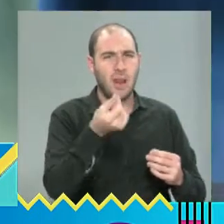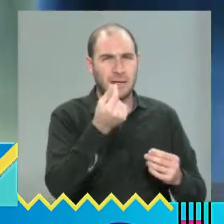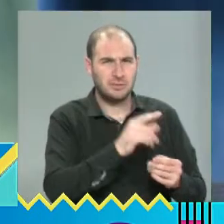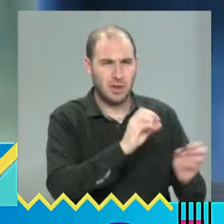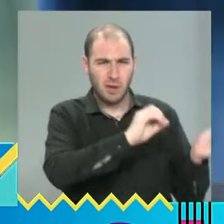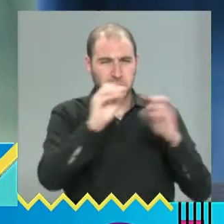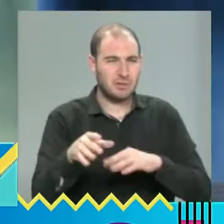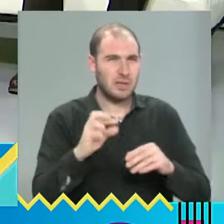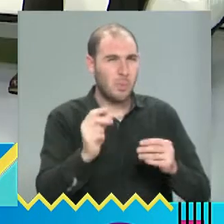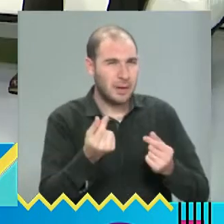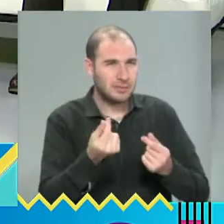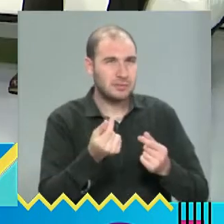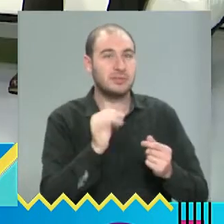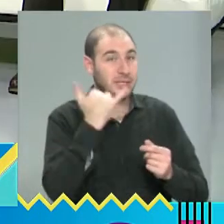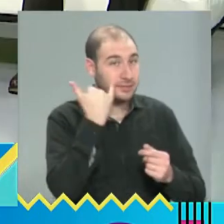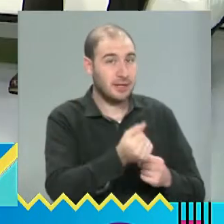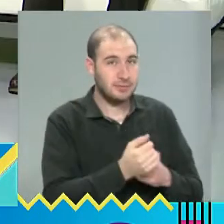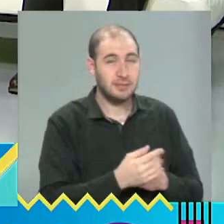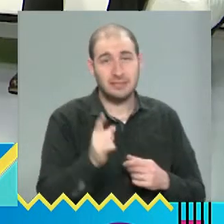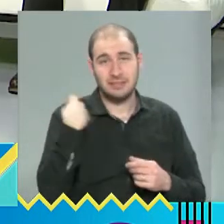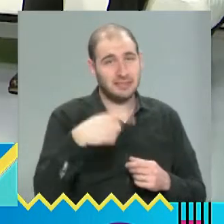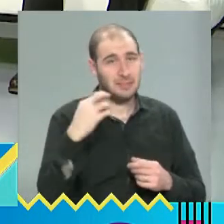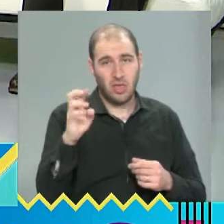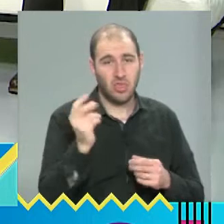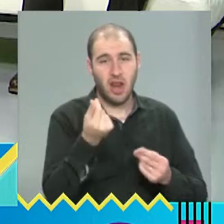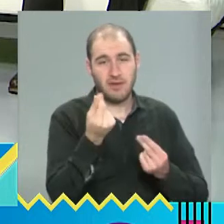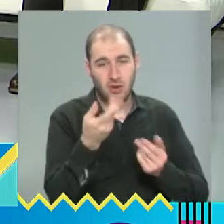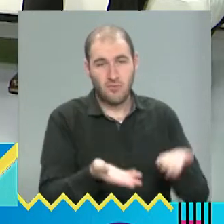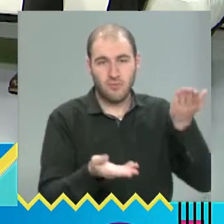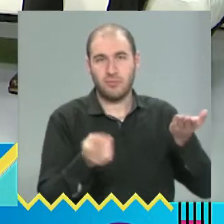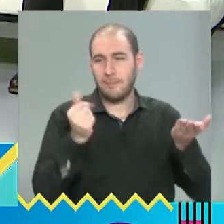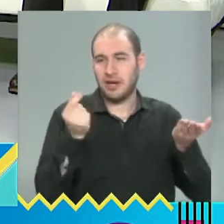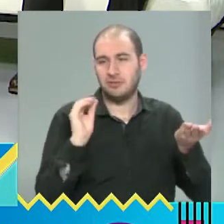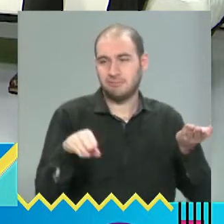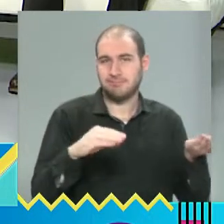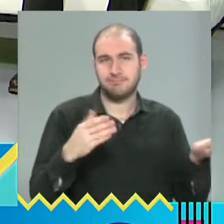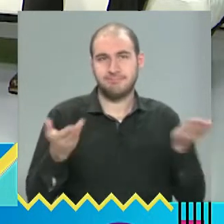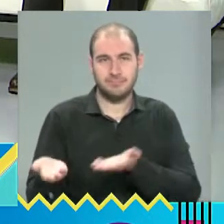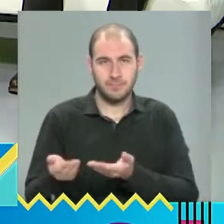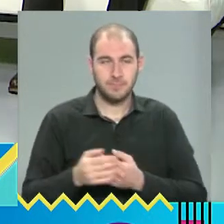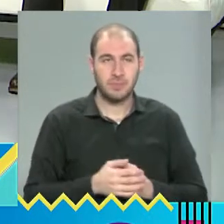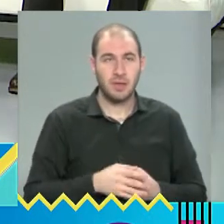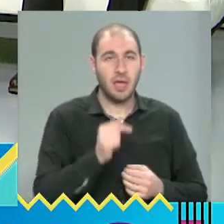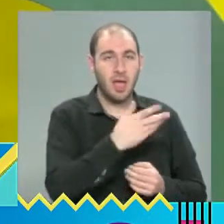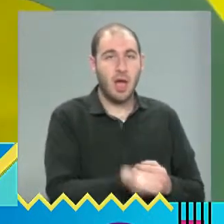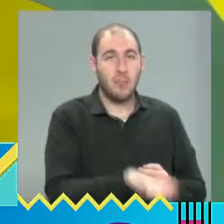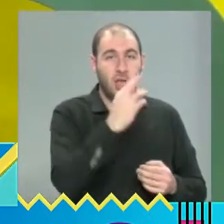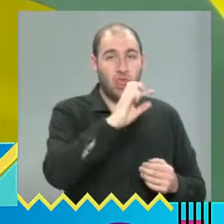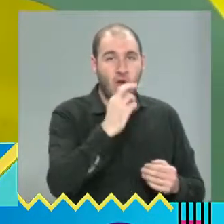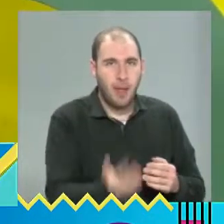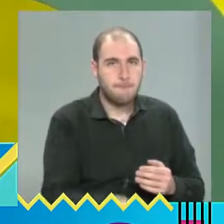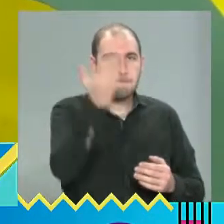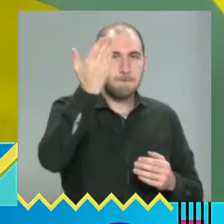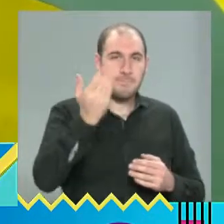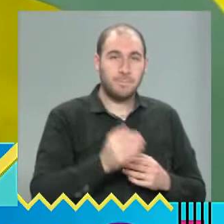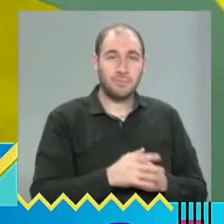dólar? Se ha trasladado. Históricamente se ha trasladado. De hecho, en este gobierno, con el aumento, cuando el dólar pegó un